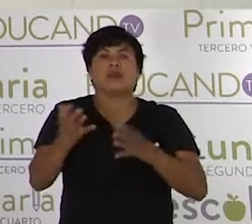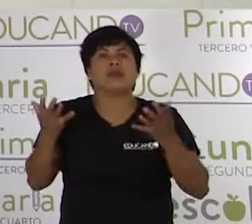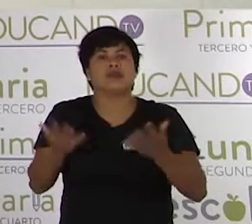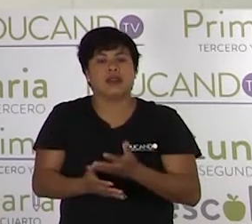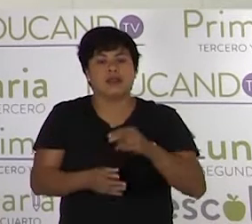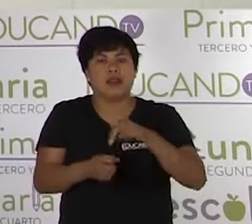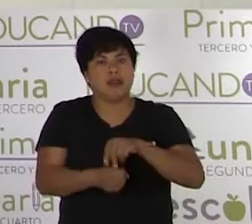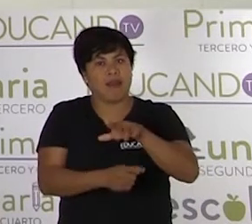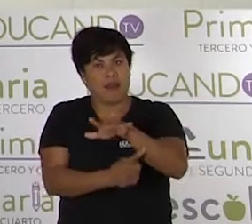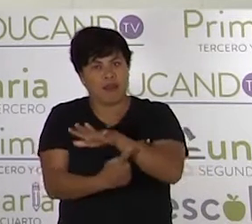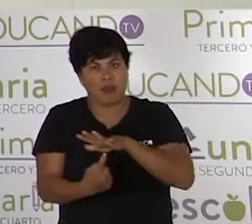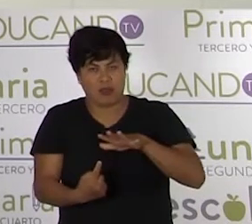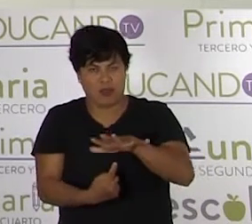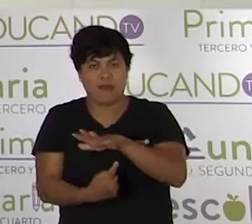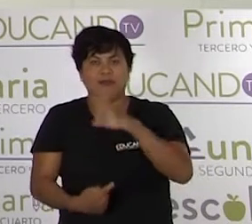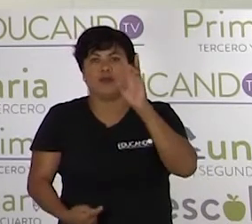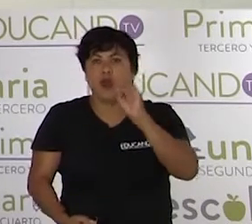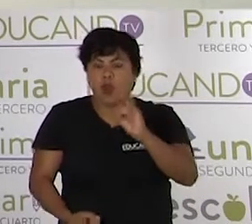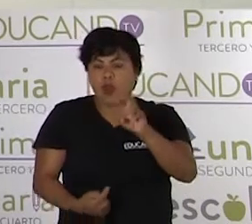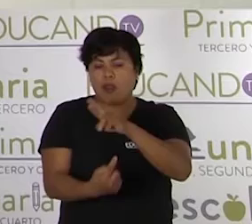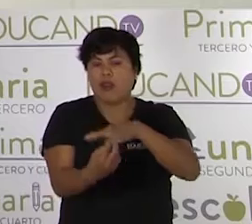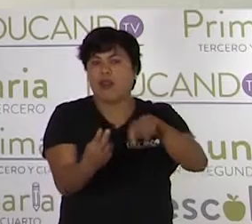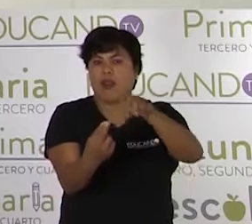esa comunidad o en esa región.